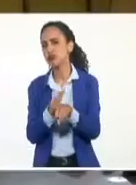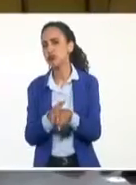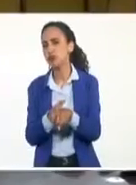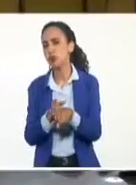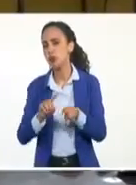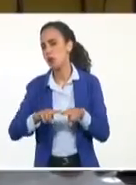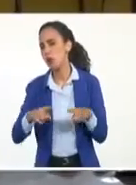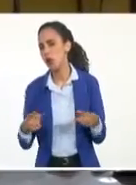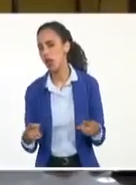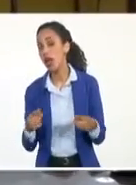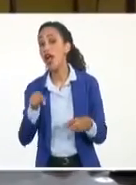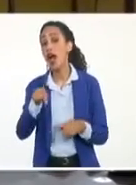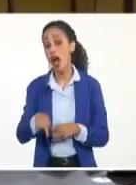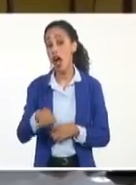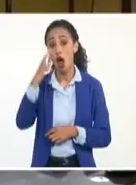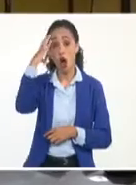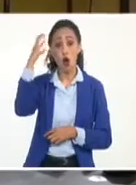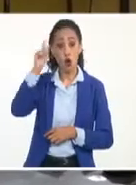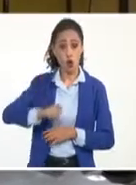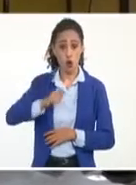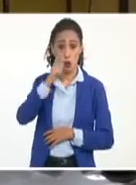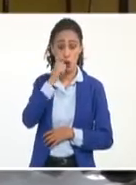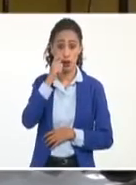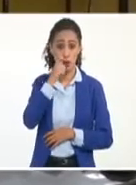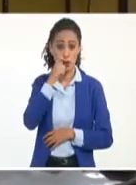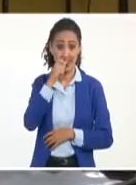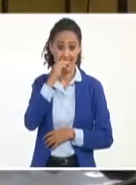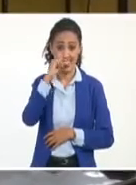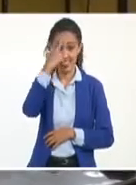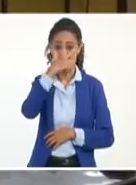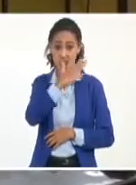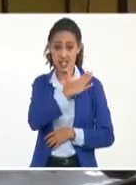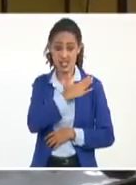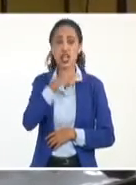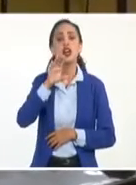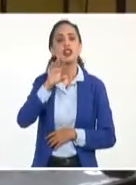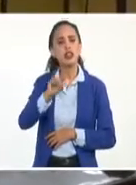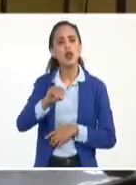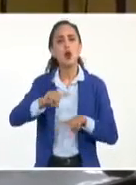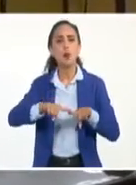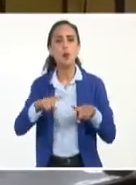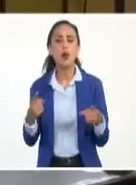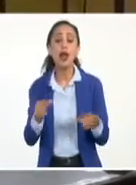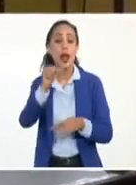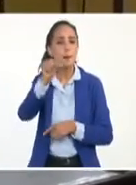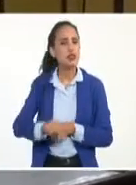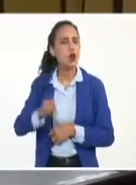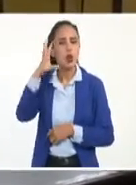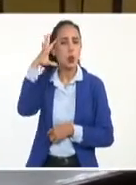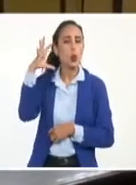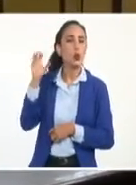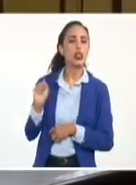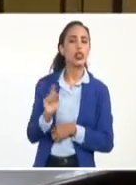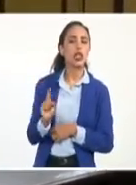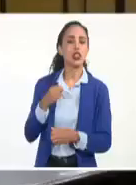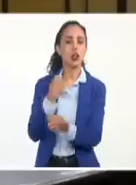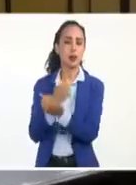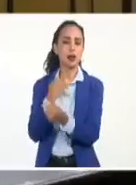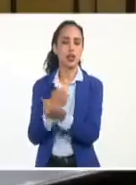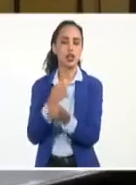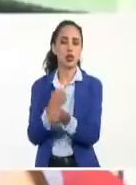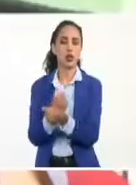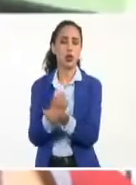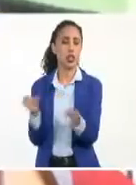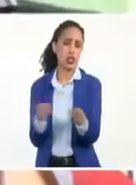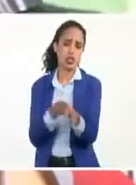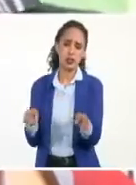territorio, que a juicio del gobernador Alberto López Díaz se vinculan a la falta de percepción de riesgo de la población, el incremento de la movilidad